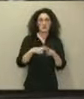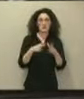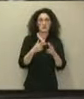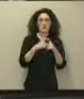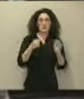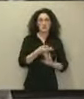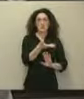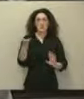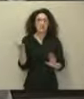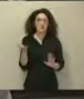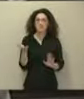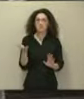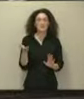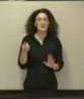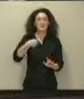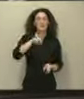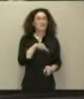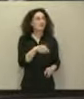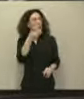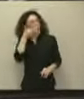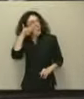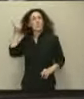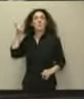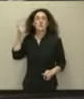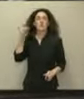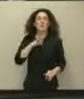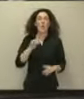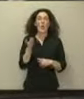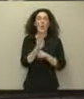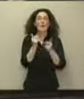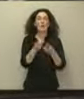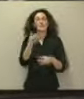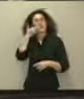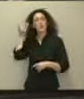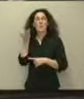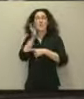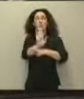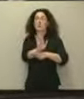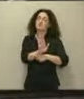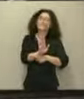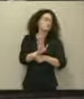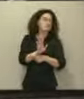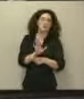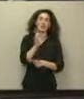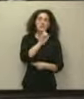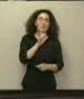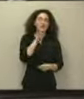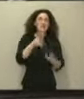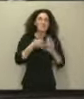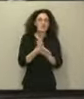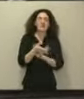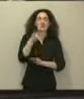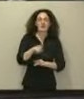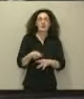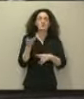deberíamos de mostrarnos orgullosos o de exhibir orgullosos esas cifras porque eso también eso también supone mostrar